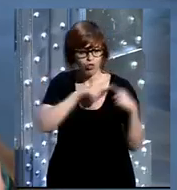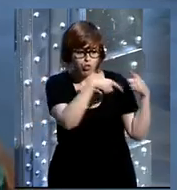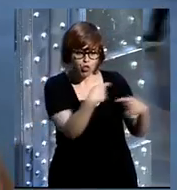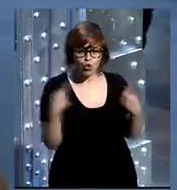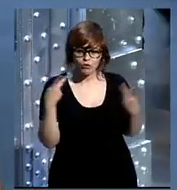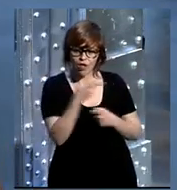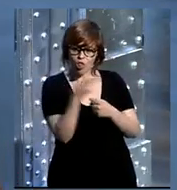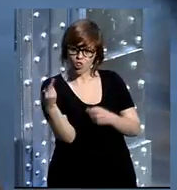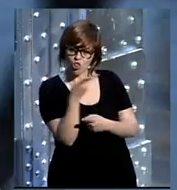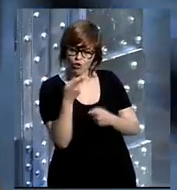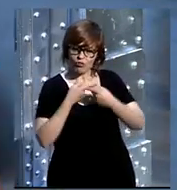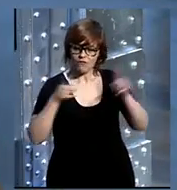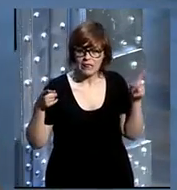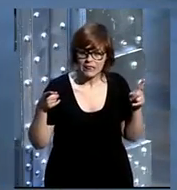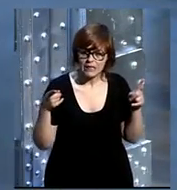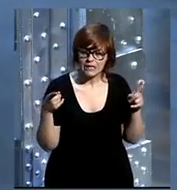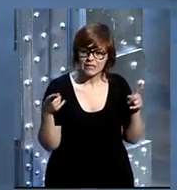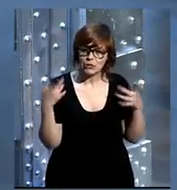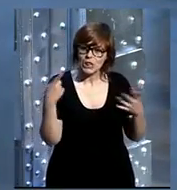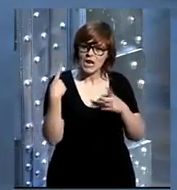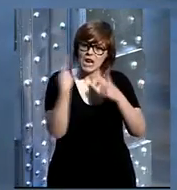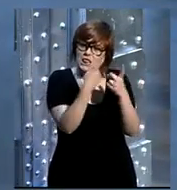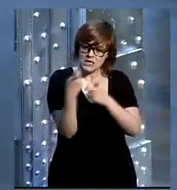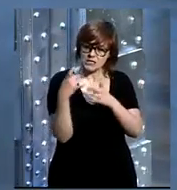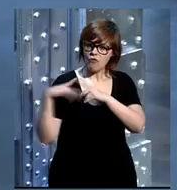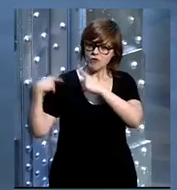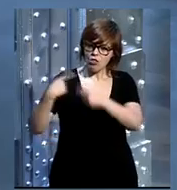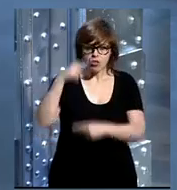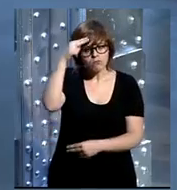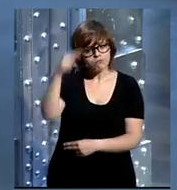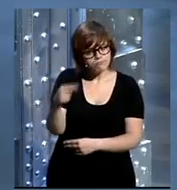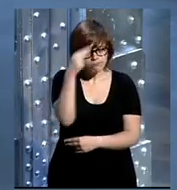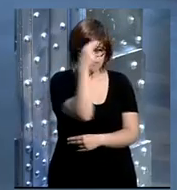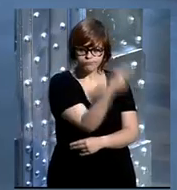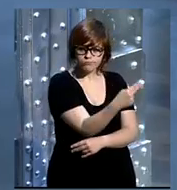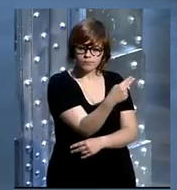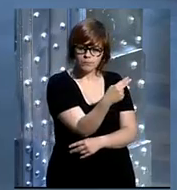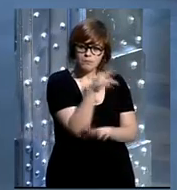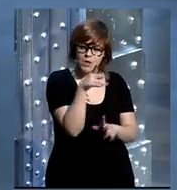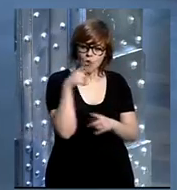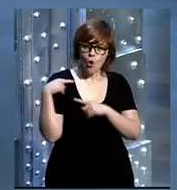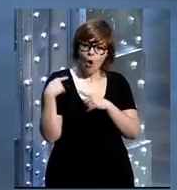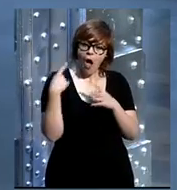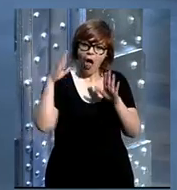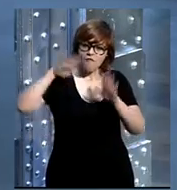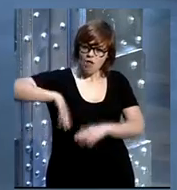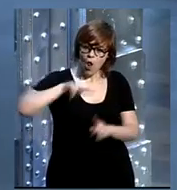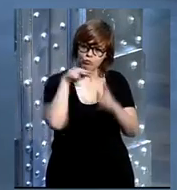hay que hacer un esfuerzo por aproximar esas visiones, porque al final hay que tener